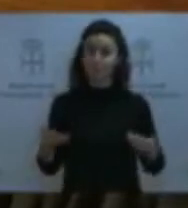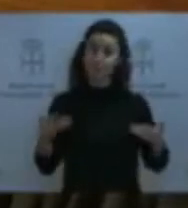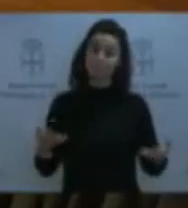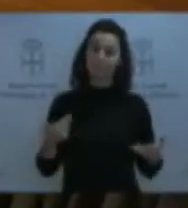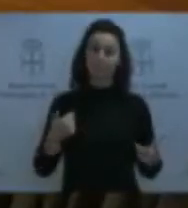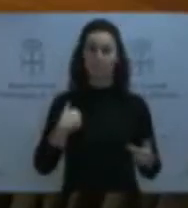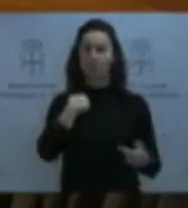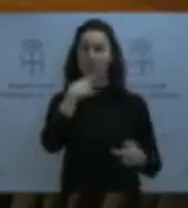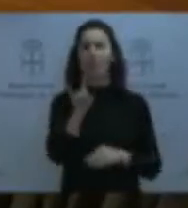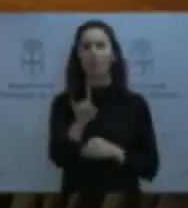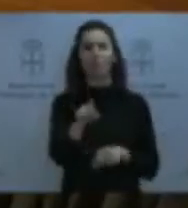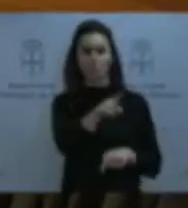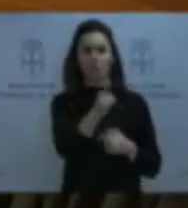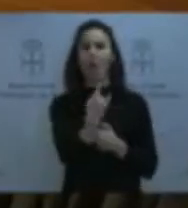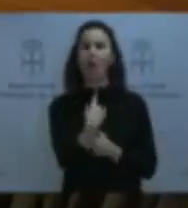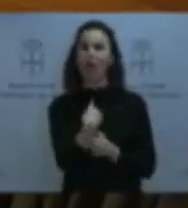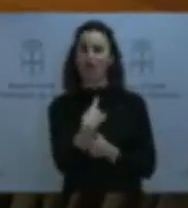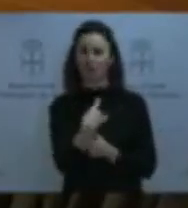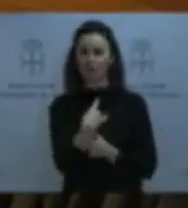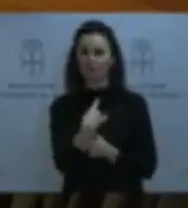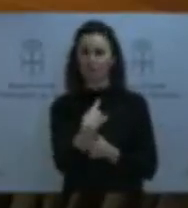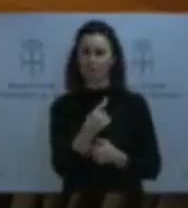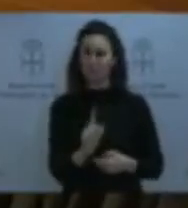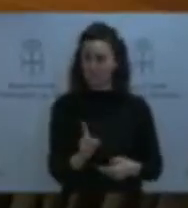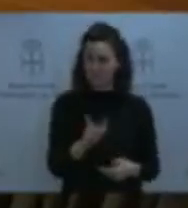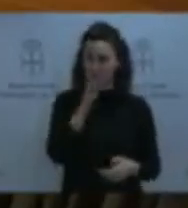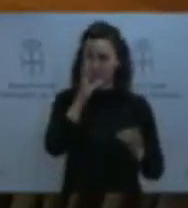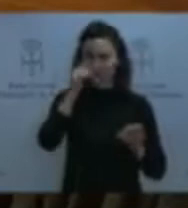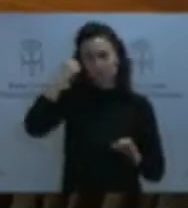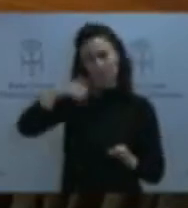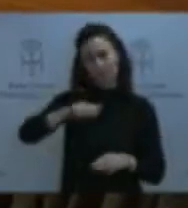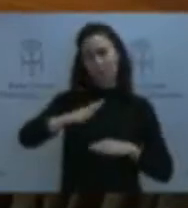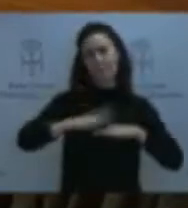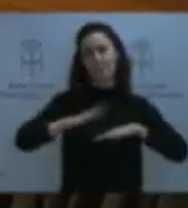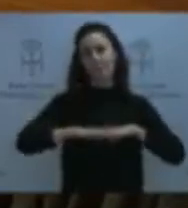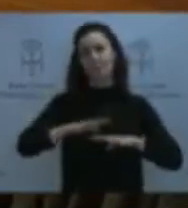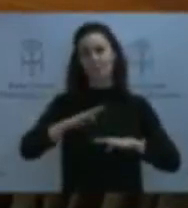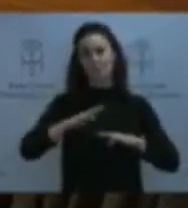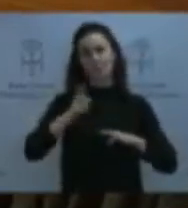que tenga en cuenta este problema que están denunciando